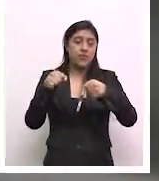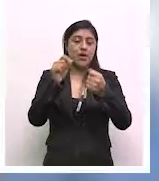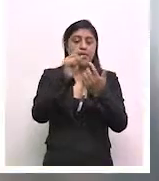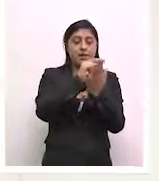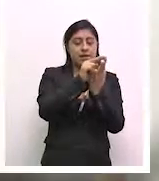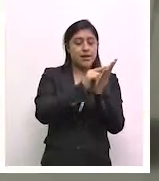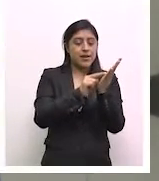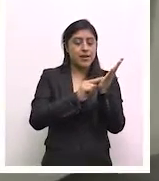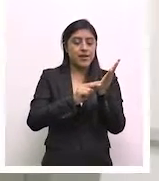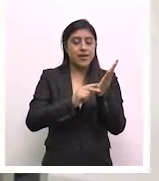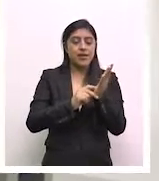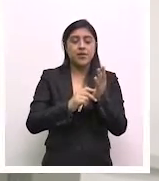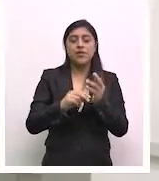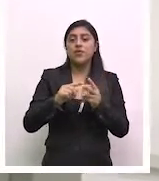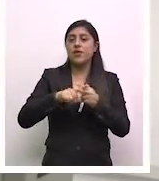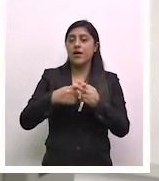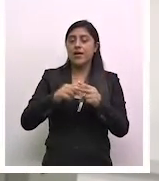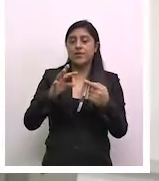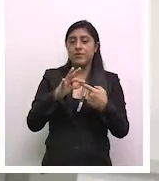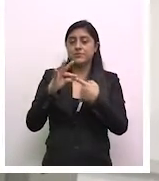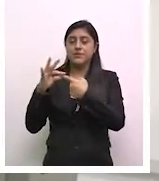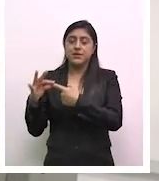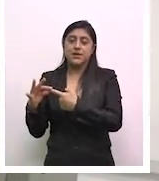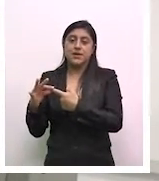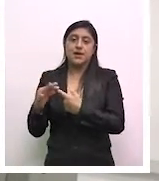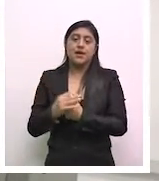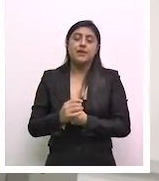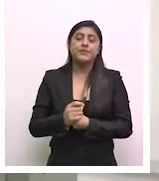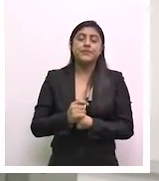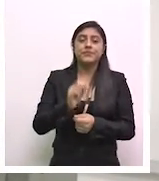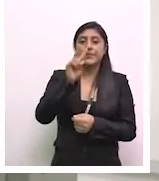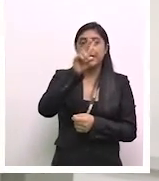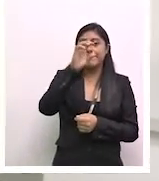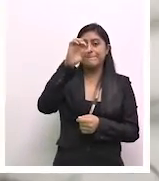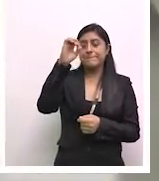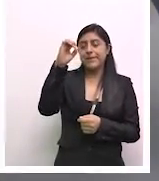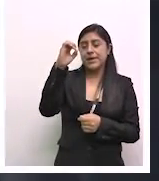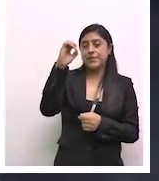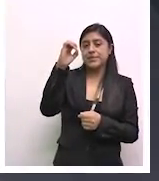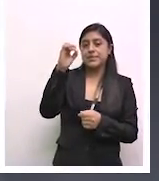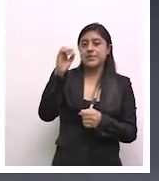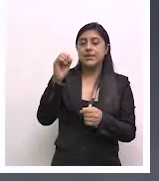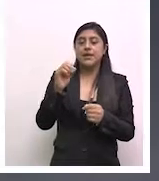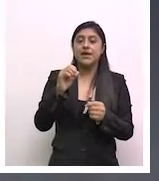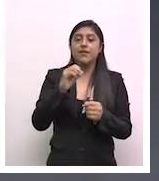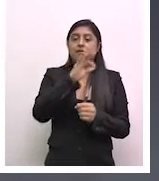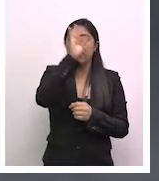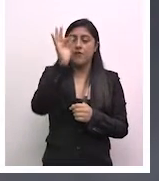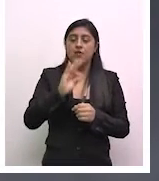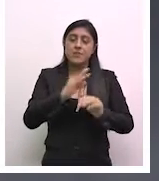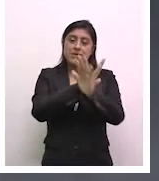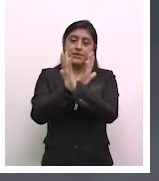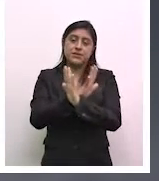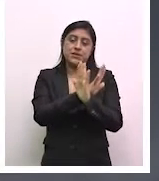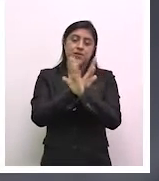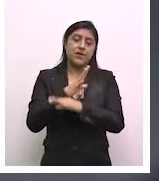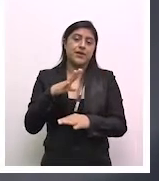lentes especiales, imposible de reproducirlos con una impresora regular. Estas son solo algunas de las más